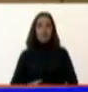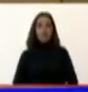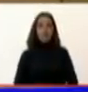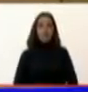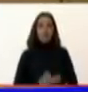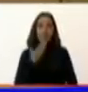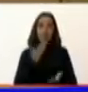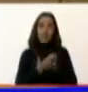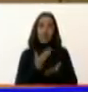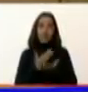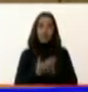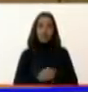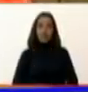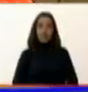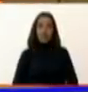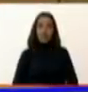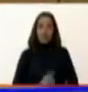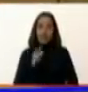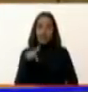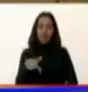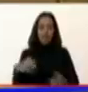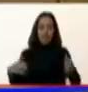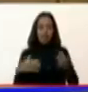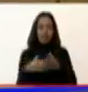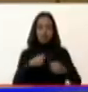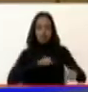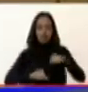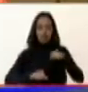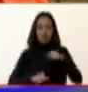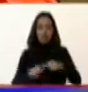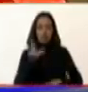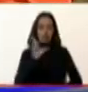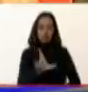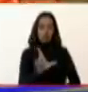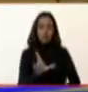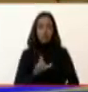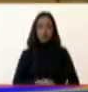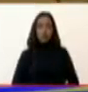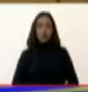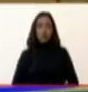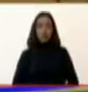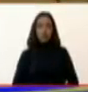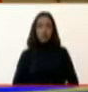Gracias. Bueno, esta es la tropa de agitadores del Partido Socialista Unido de Venezuela.